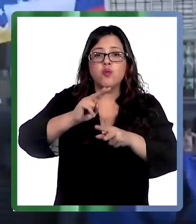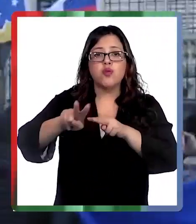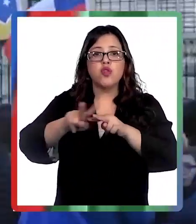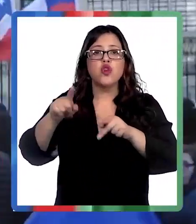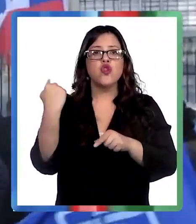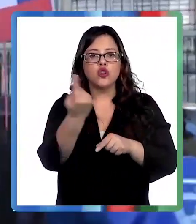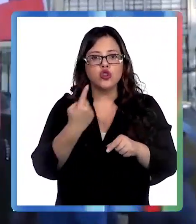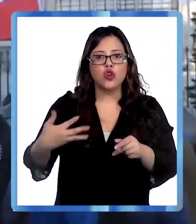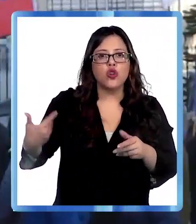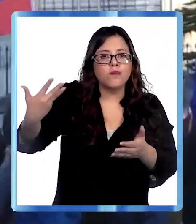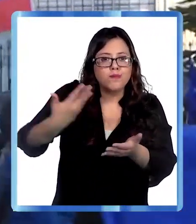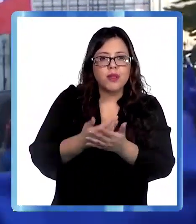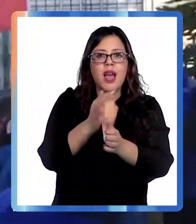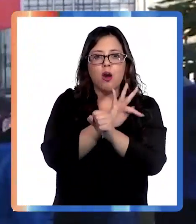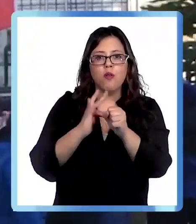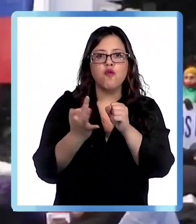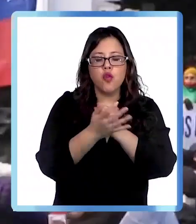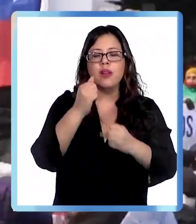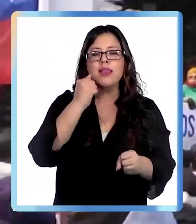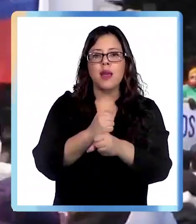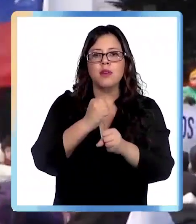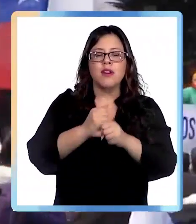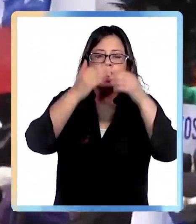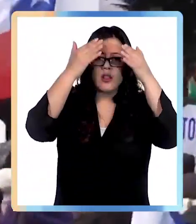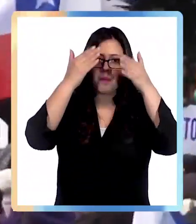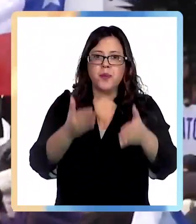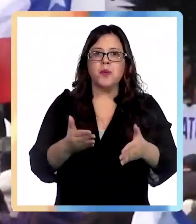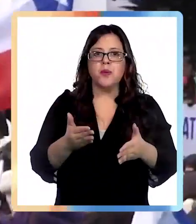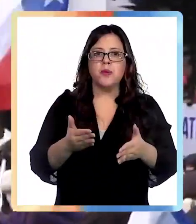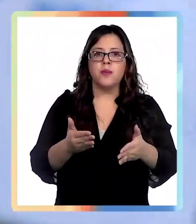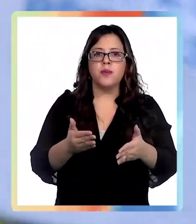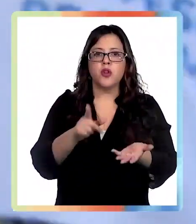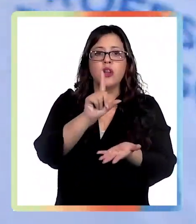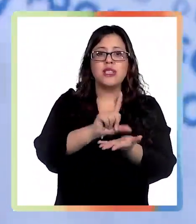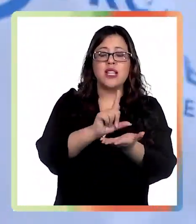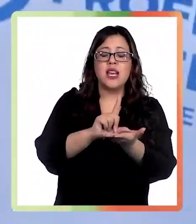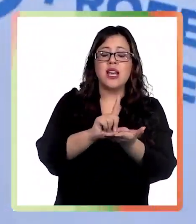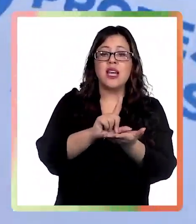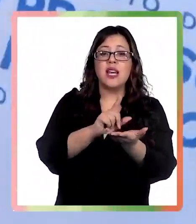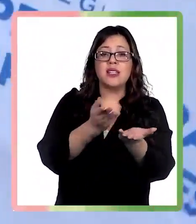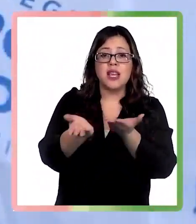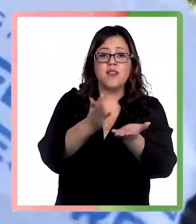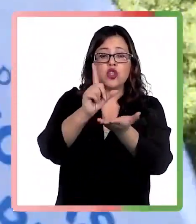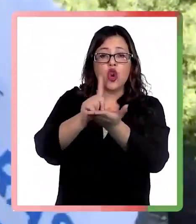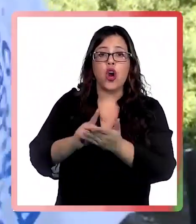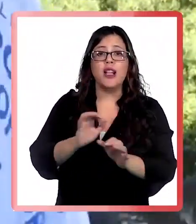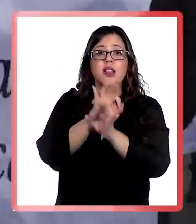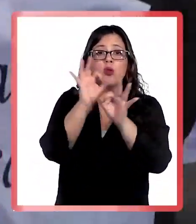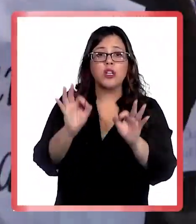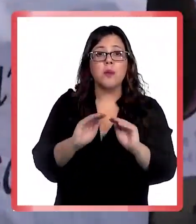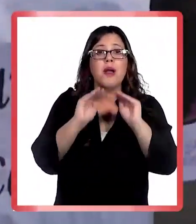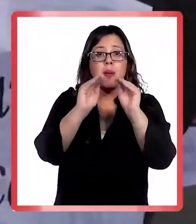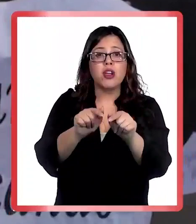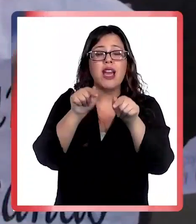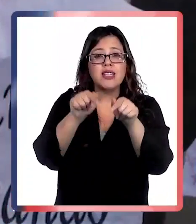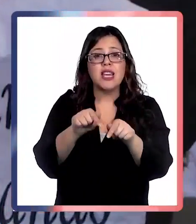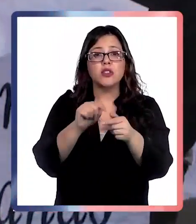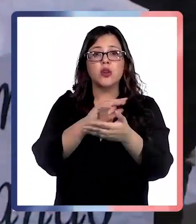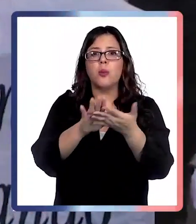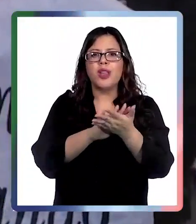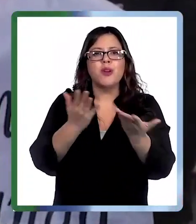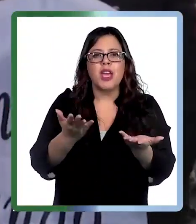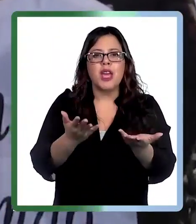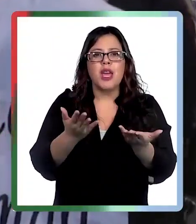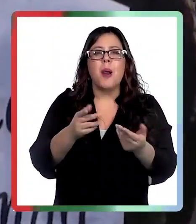hemos hecho nosotros en términos de fundación y hemos trabajado con los SLEP en términos de poder apoyar. Y creo que el mensaje es ese,